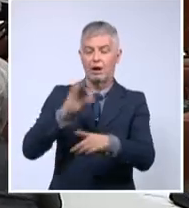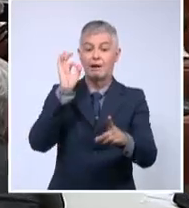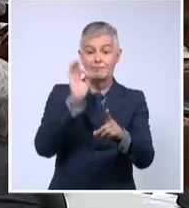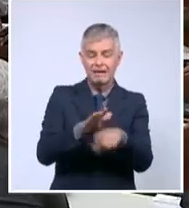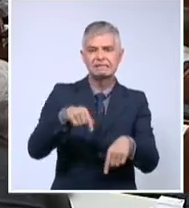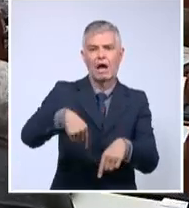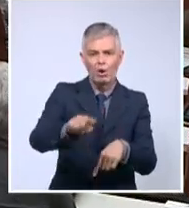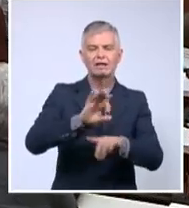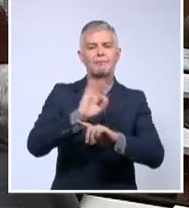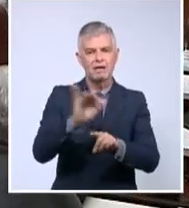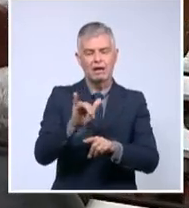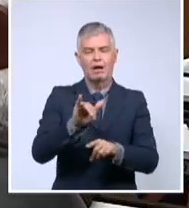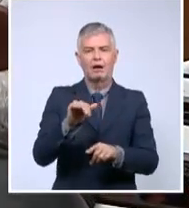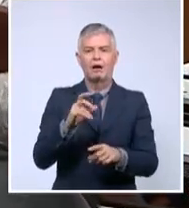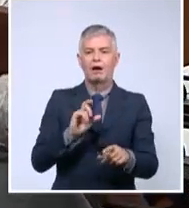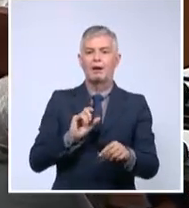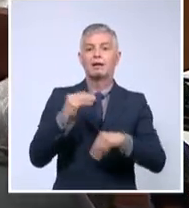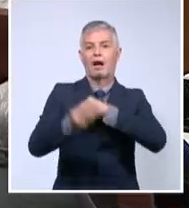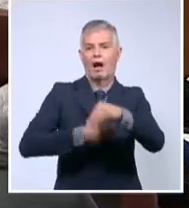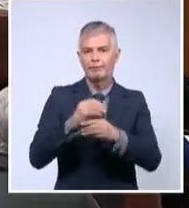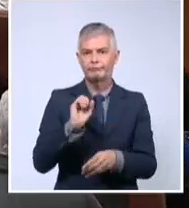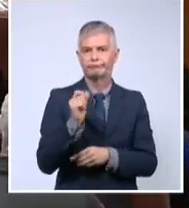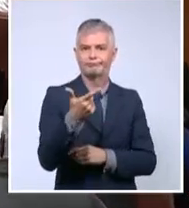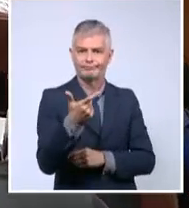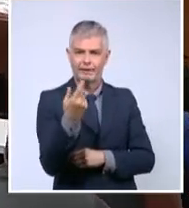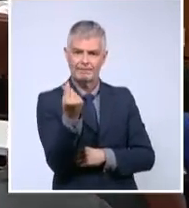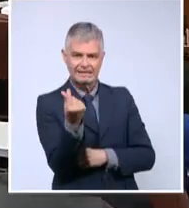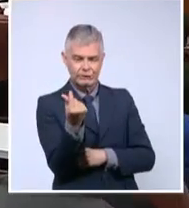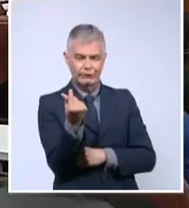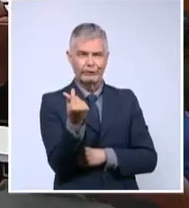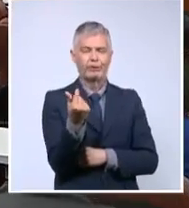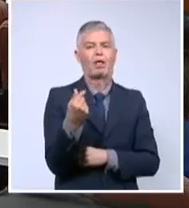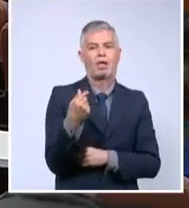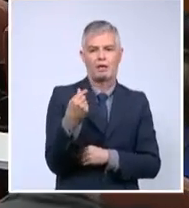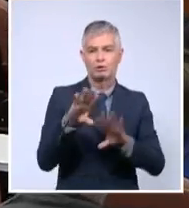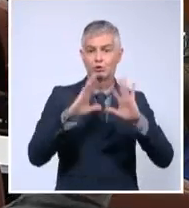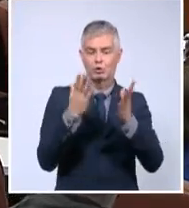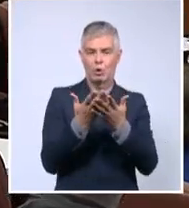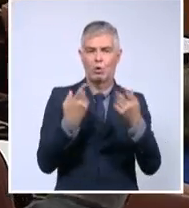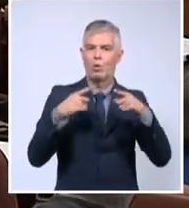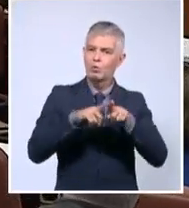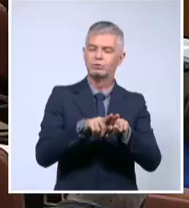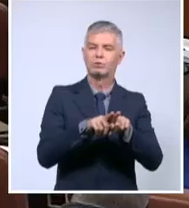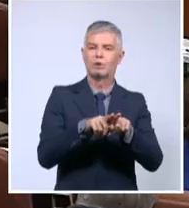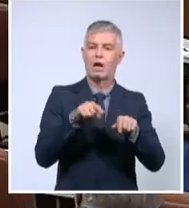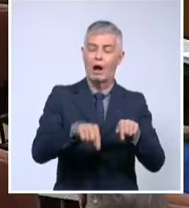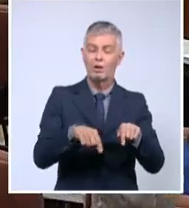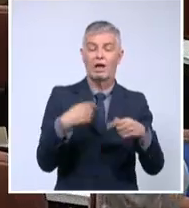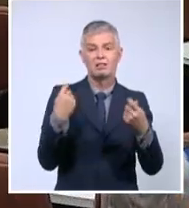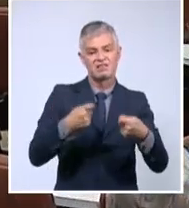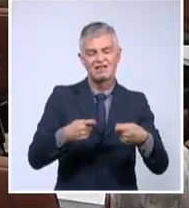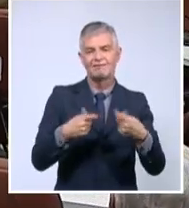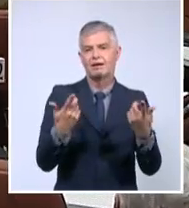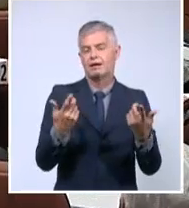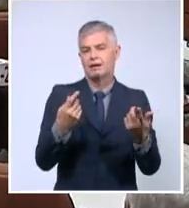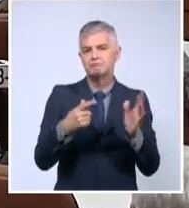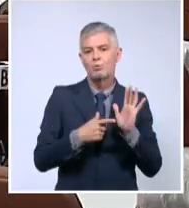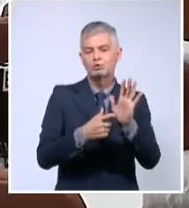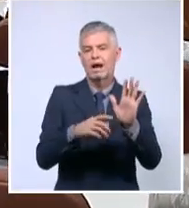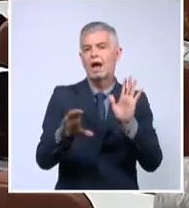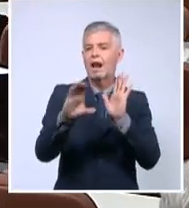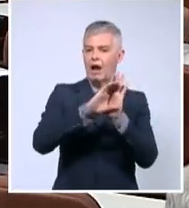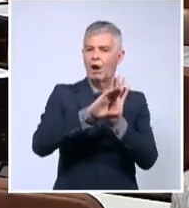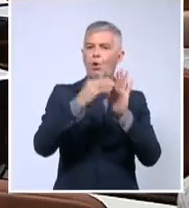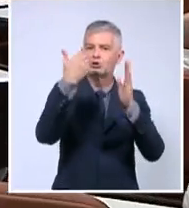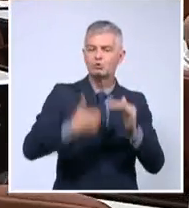monetario y cumplir con un muy intenso cronograma legislativo que le otorgue fuerza práctica a nuestra Constitución.